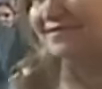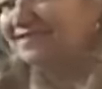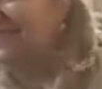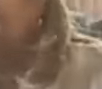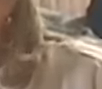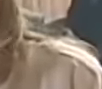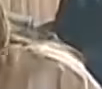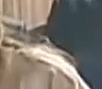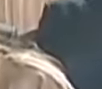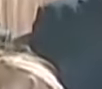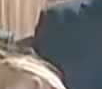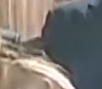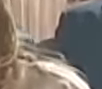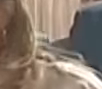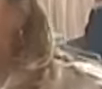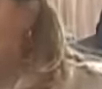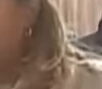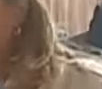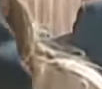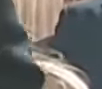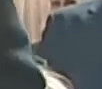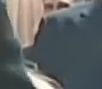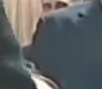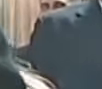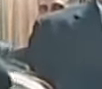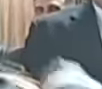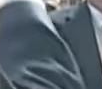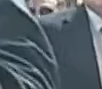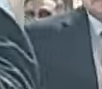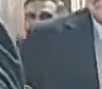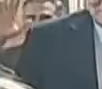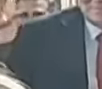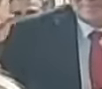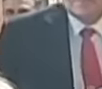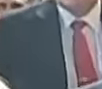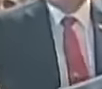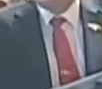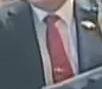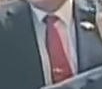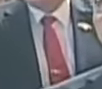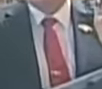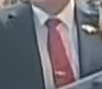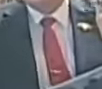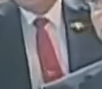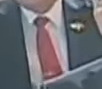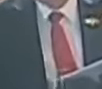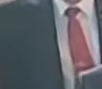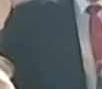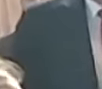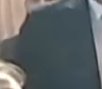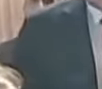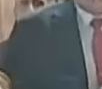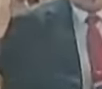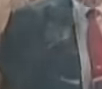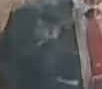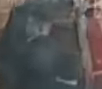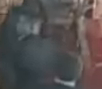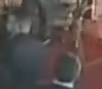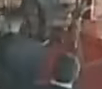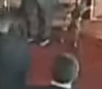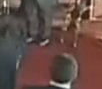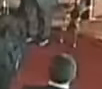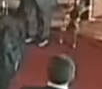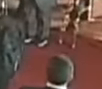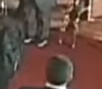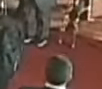28 sectores de desarrollo, así como también el decreto mediante el cual se ordena iniciar los trabajos y se declaran nuevos parques nacionales,